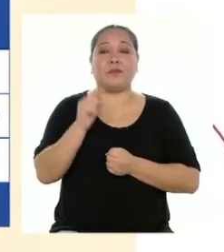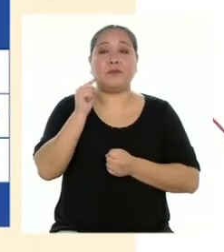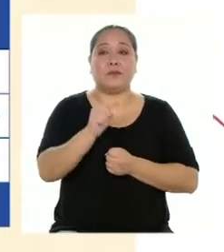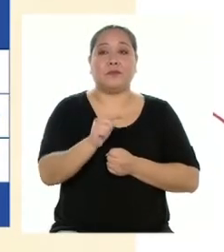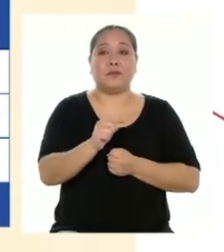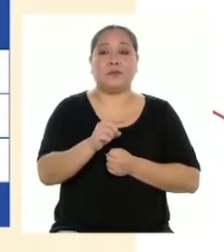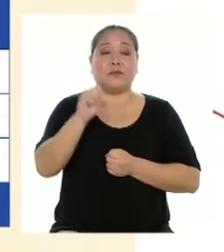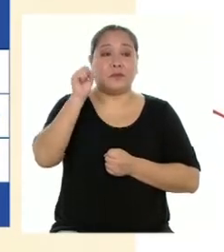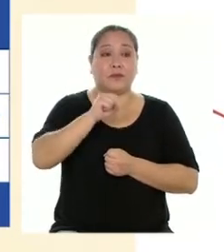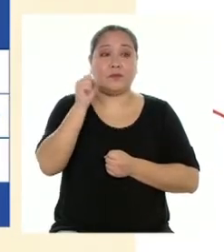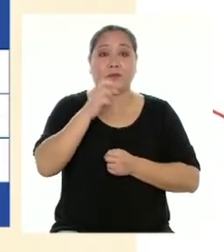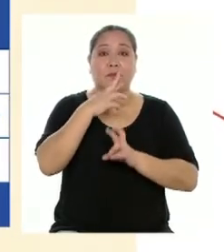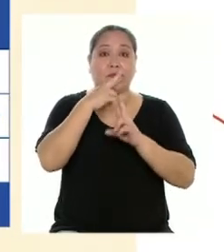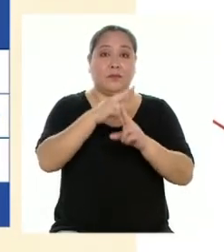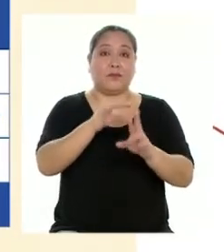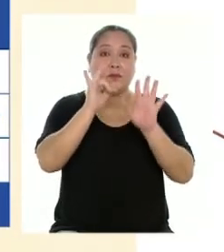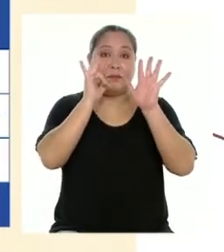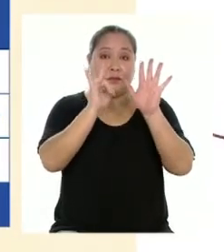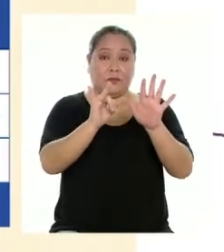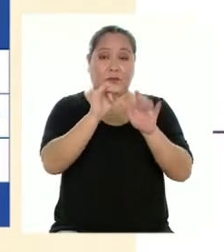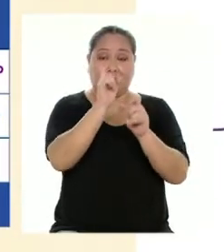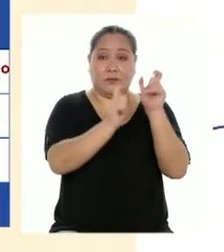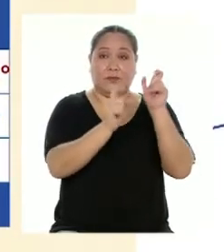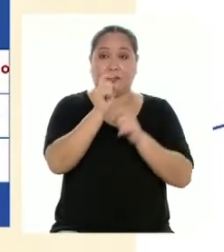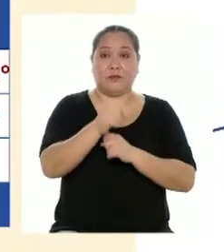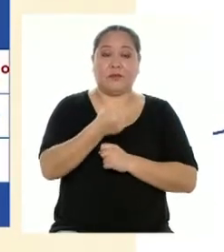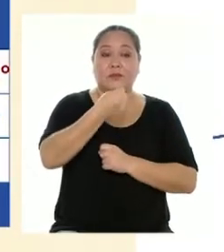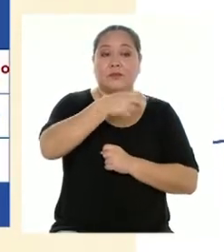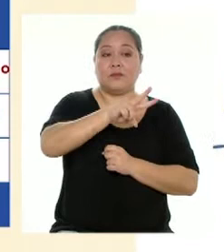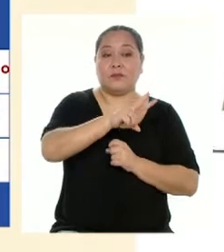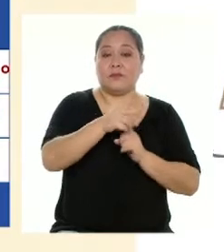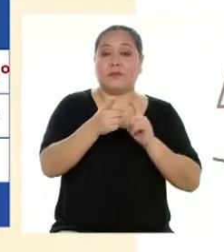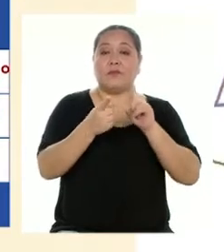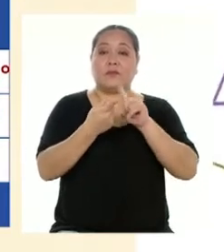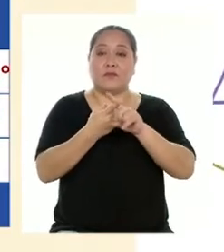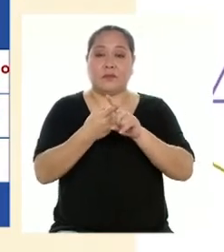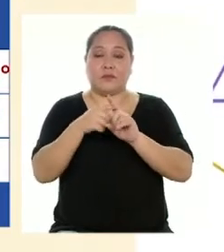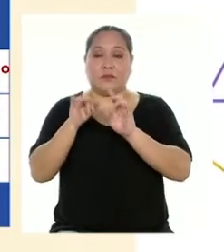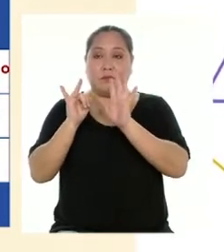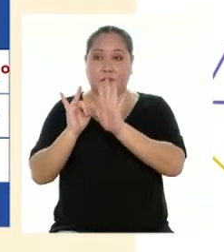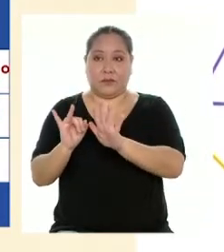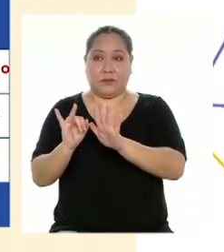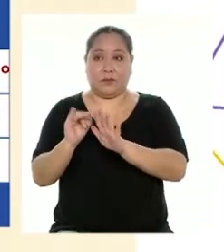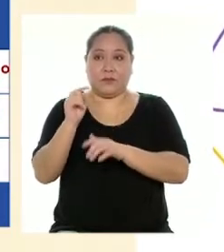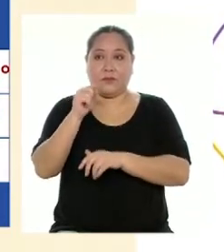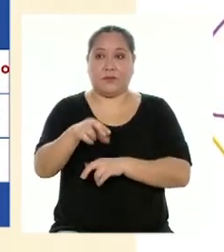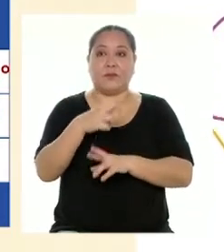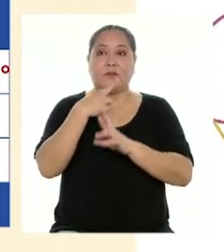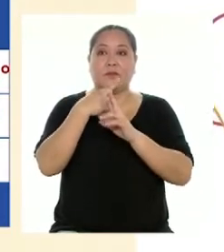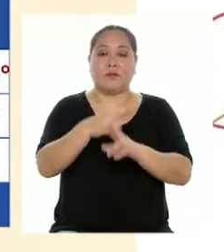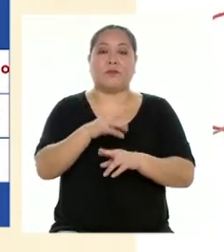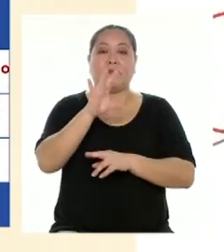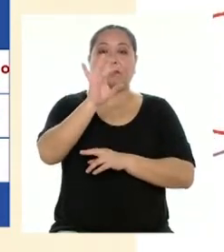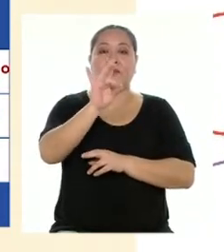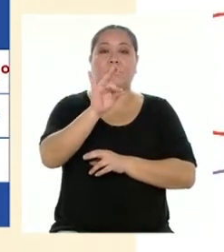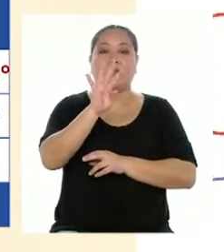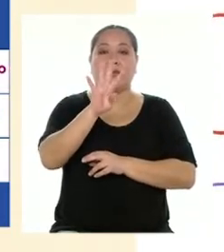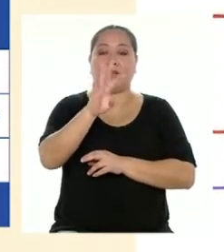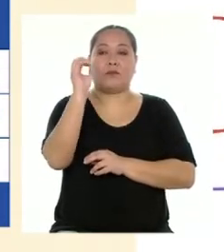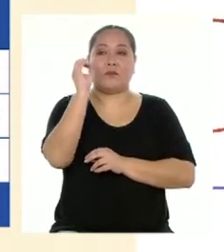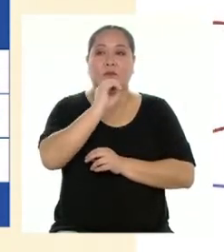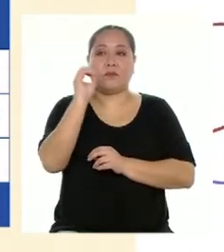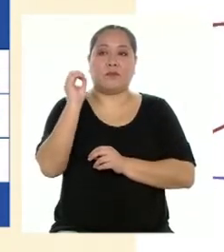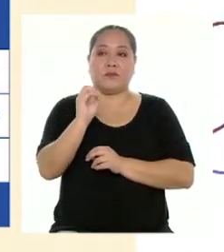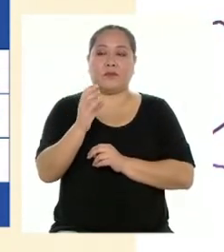categoría sí respondieron 7 personas, multiplicas 12 grados por 7 y obtienes el sector circular, que sería 84